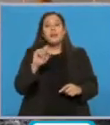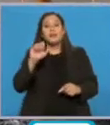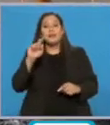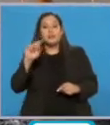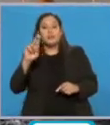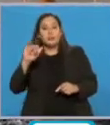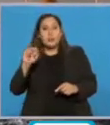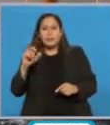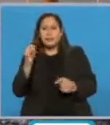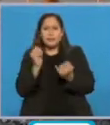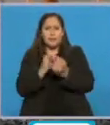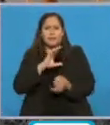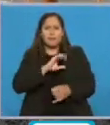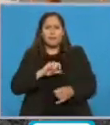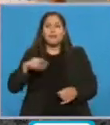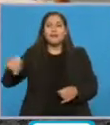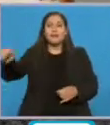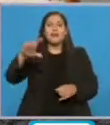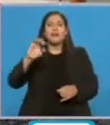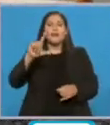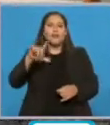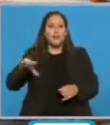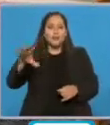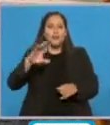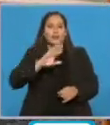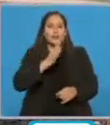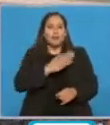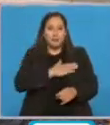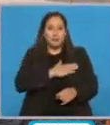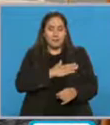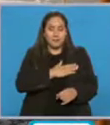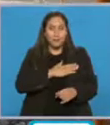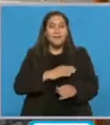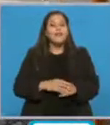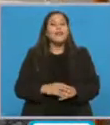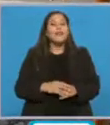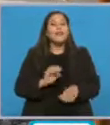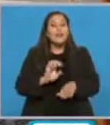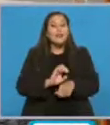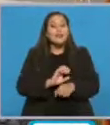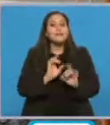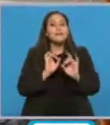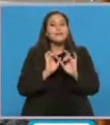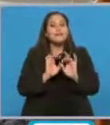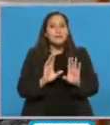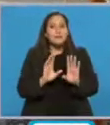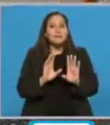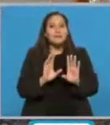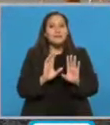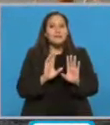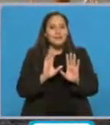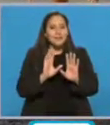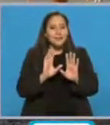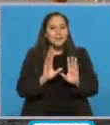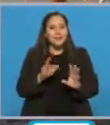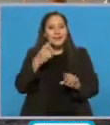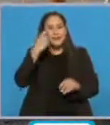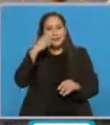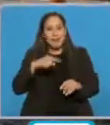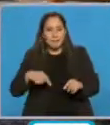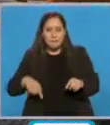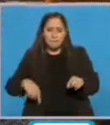Asturias, que era de arraigo, pero entre la colonia española, y entonces resulta que ya es para un